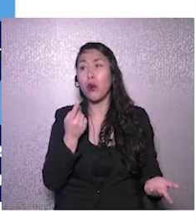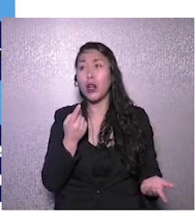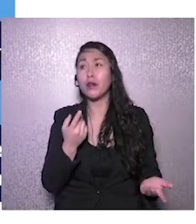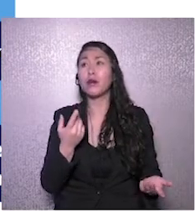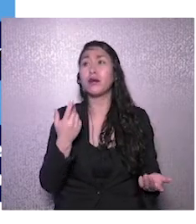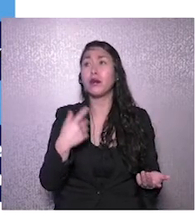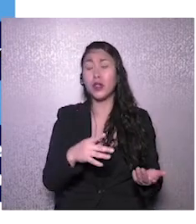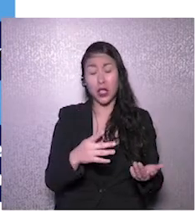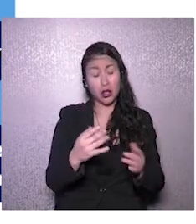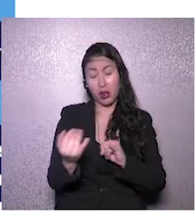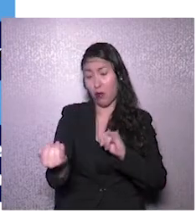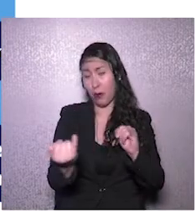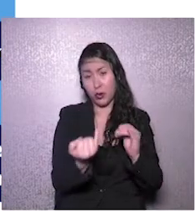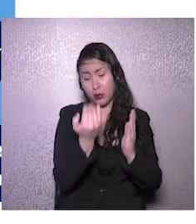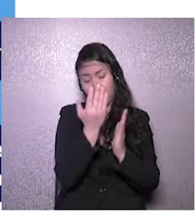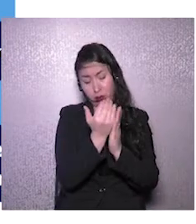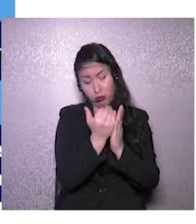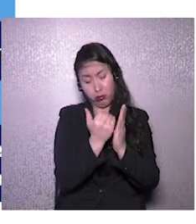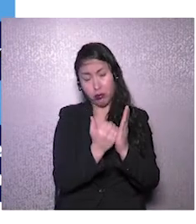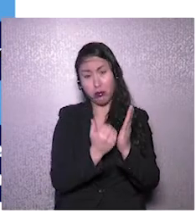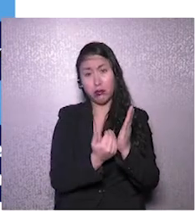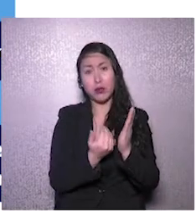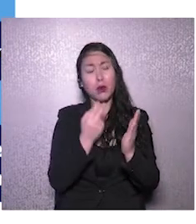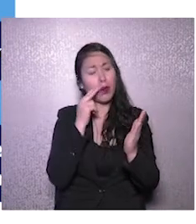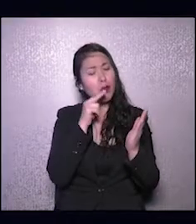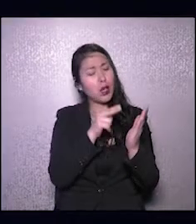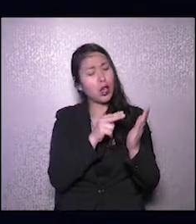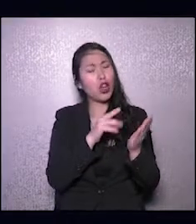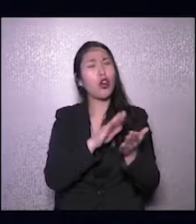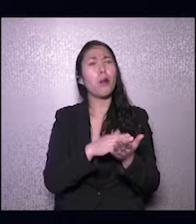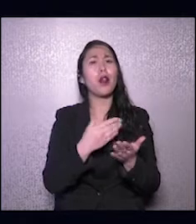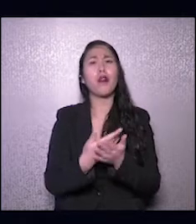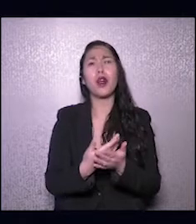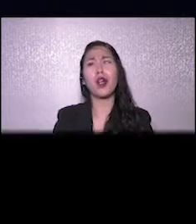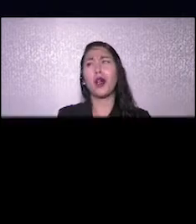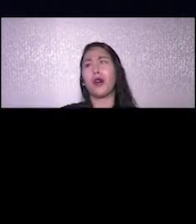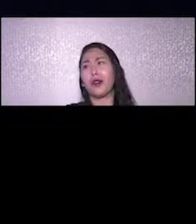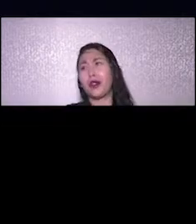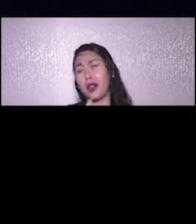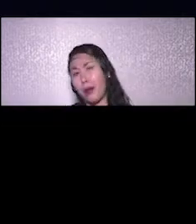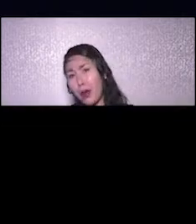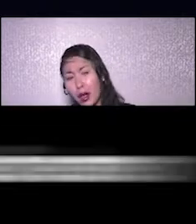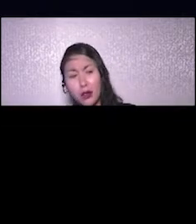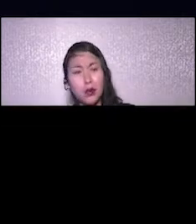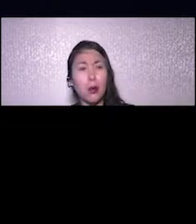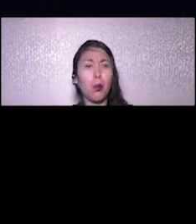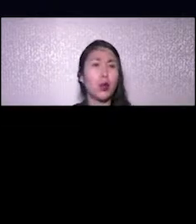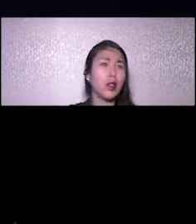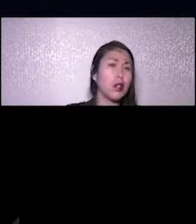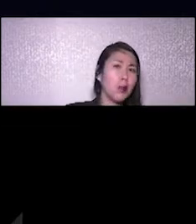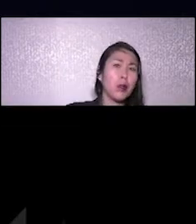en el registro médico electrónico, puedo ver cómo le fue a pacientes que tuvieron una u otra intervención.